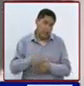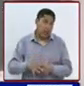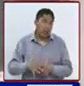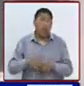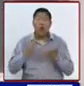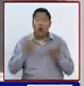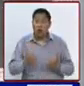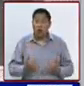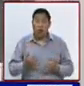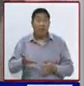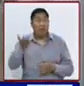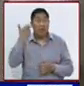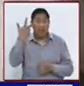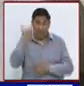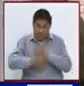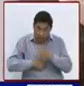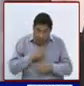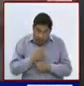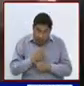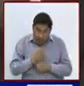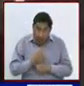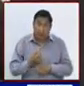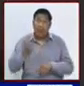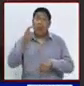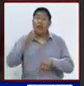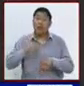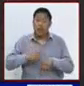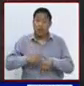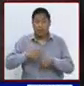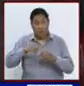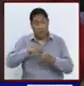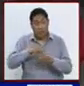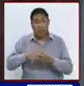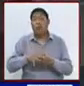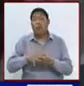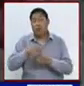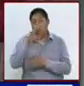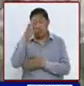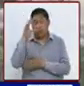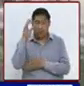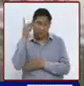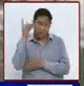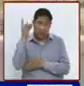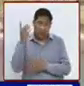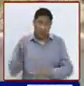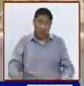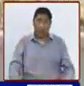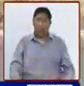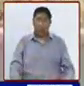Un día como hoy, hace 3 años, se dieron los primeros casos de COVID-19 en el país.